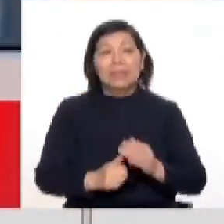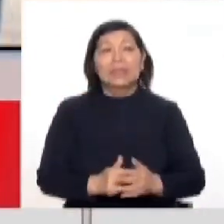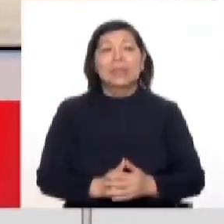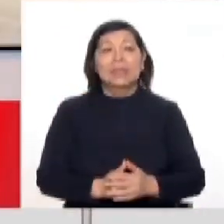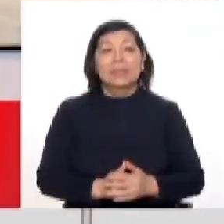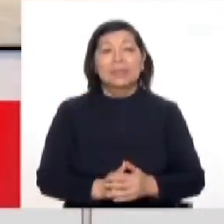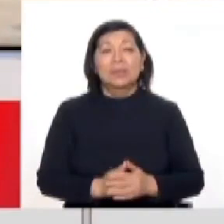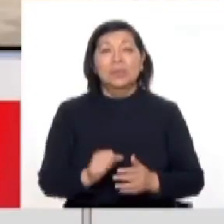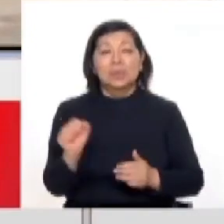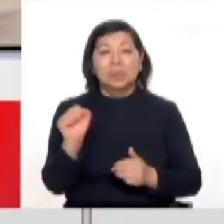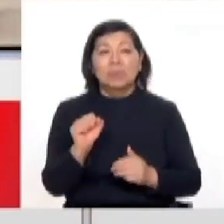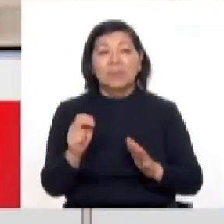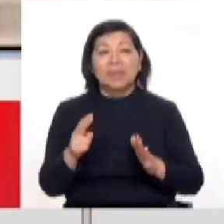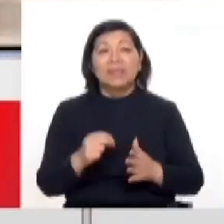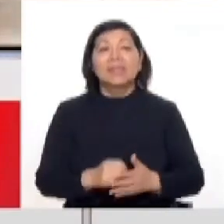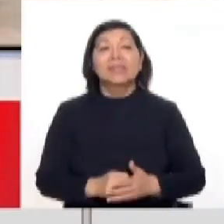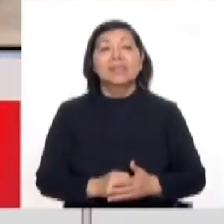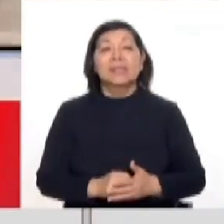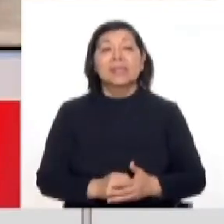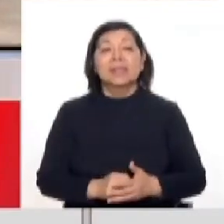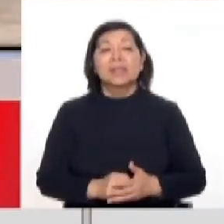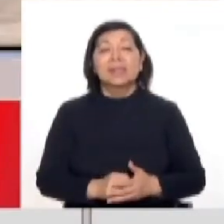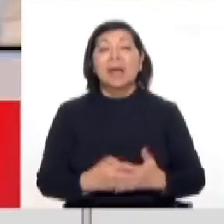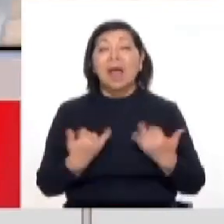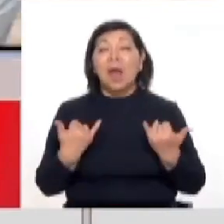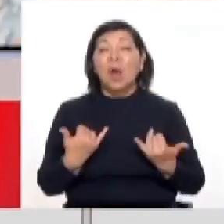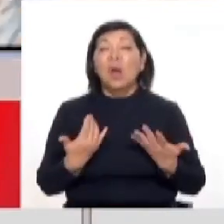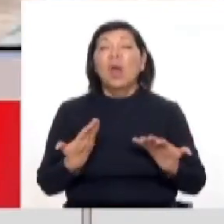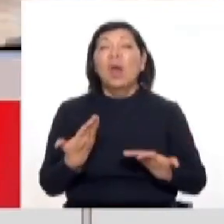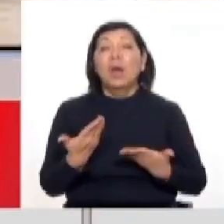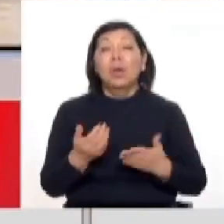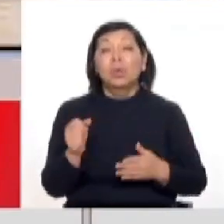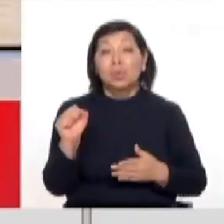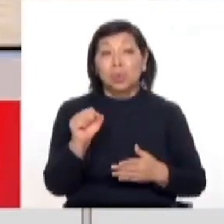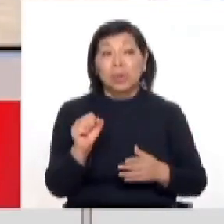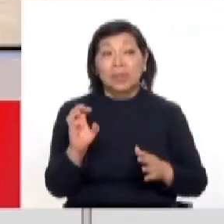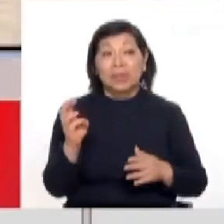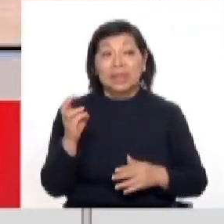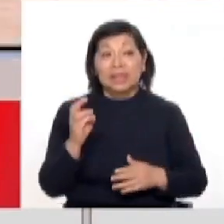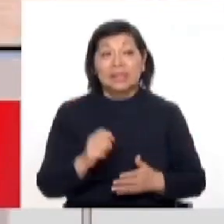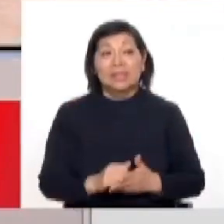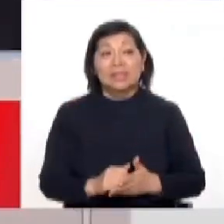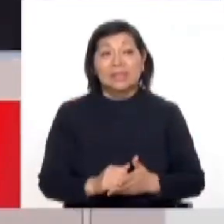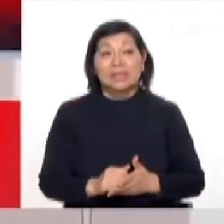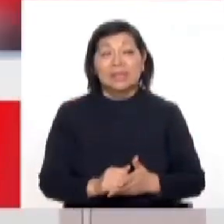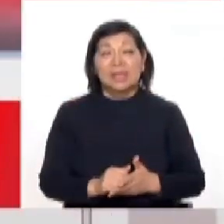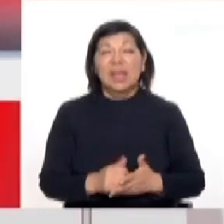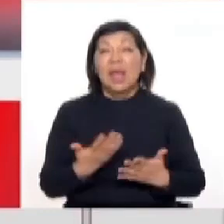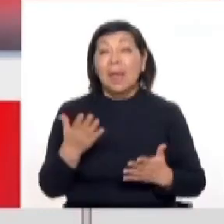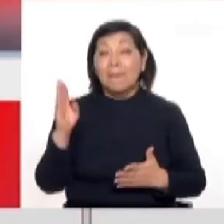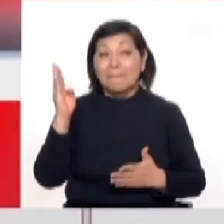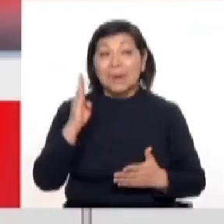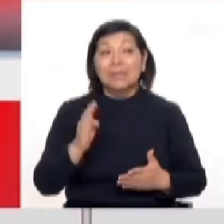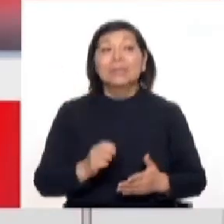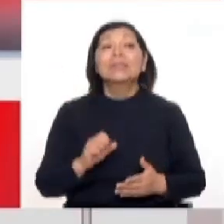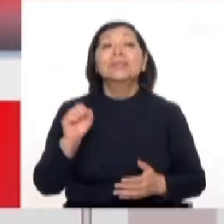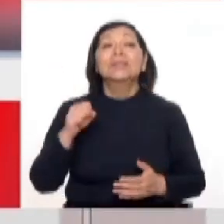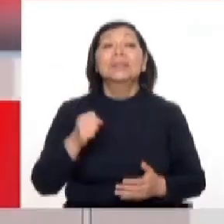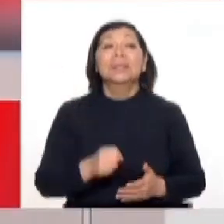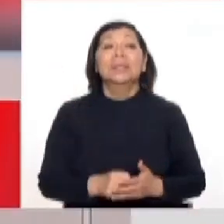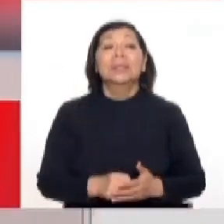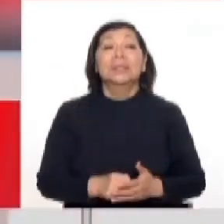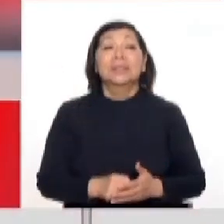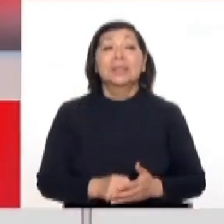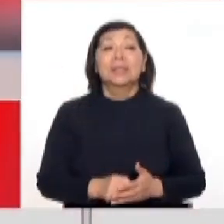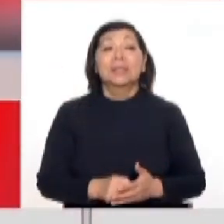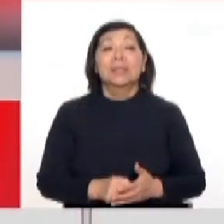categoría sub-17. Así es. Y ahora esta categoría es sub-16, ¿verdad? La que se va a realizar en Brasil. Sí, va a ser en la